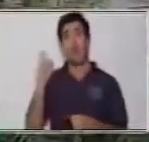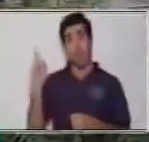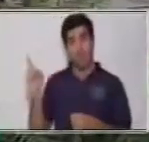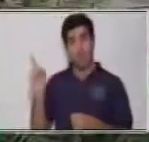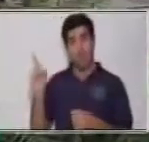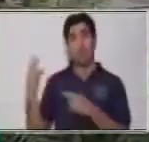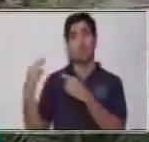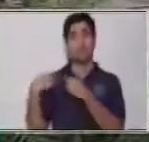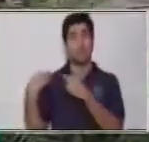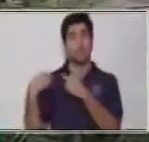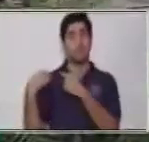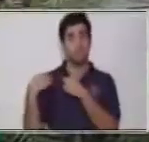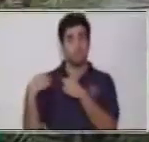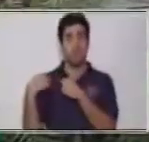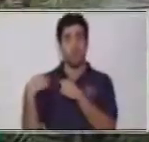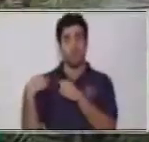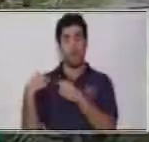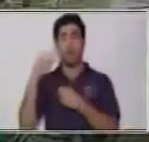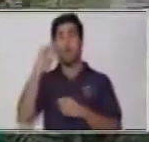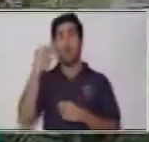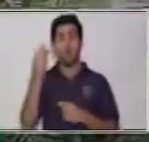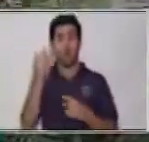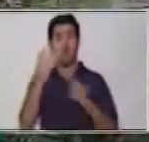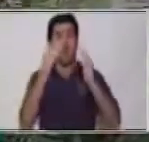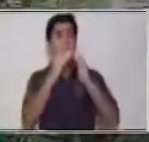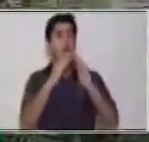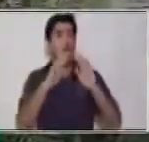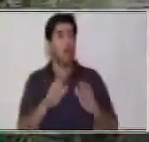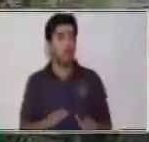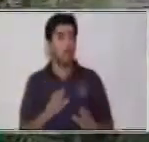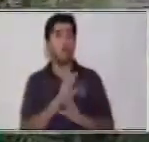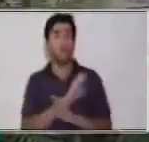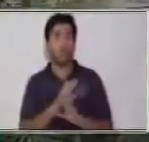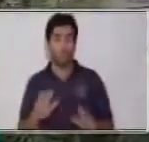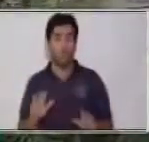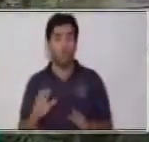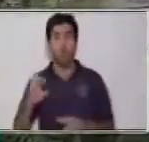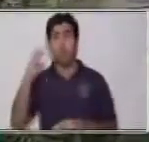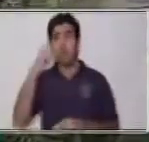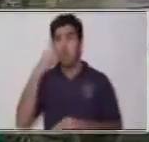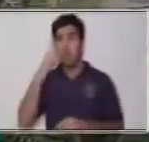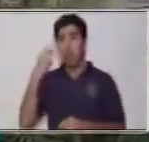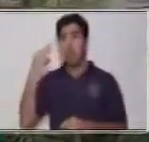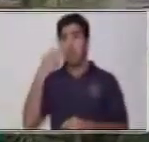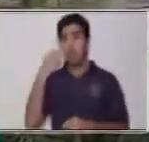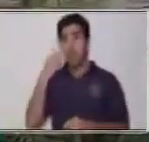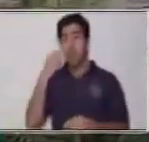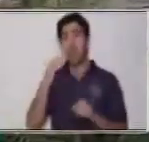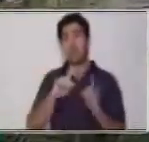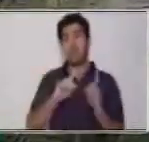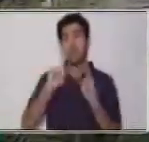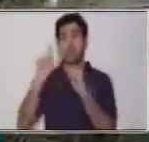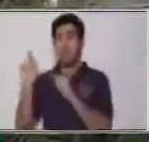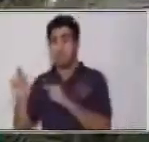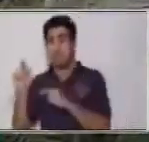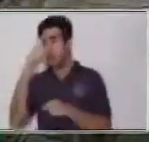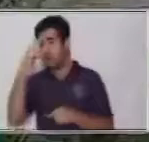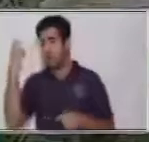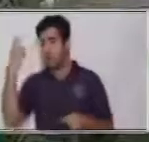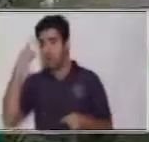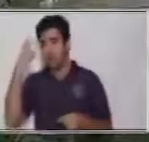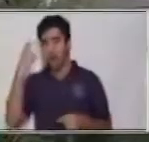porque únicamente se mantiene en su casa mientras sus padres trabajan todo el día.